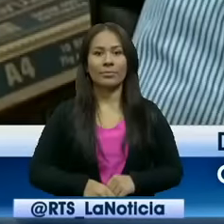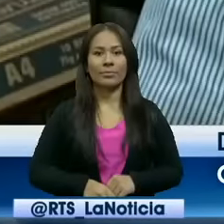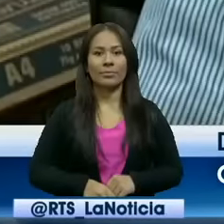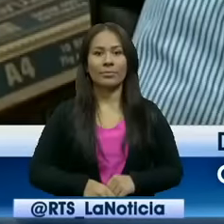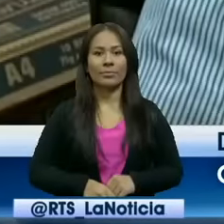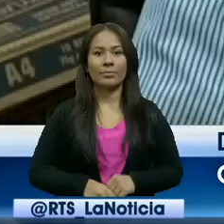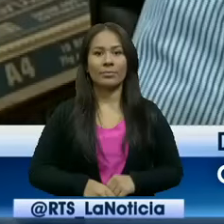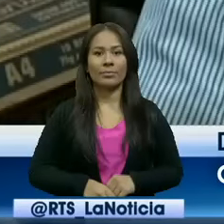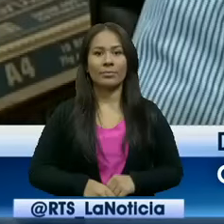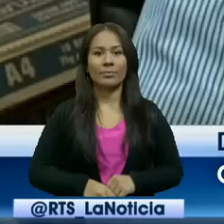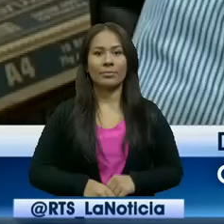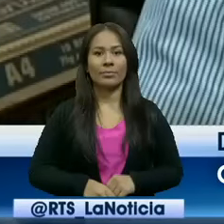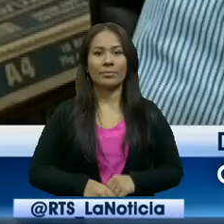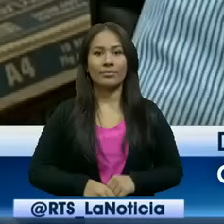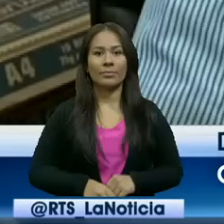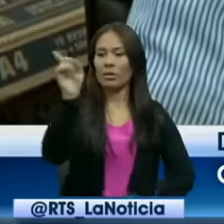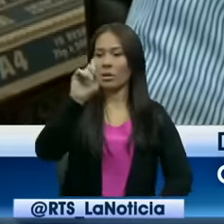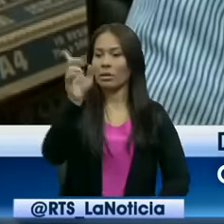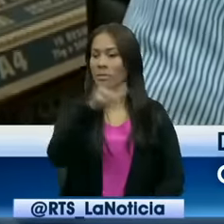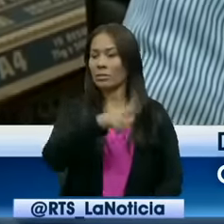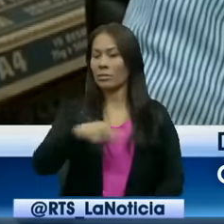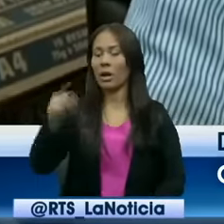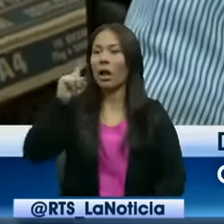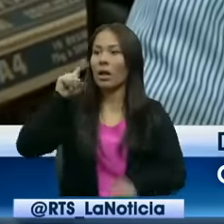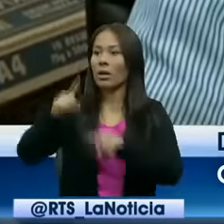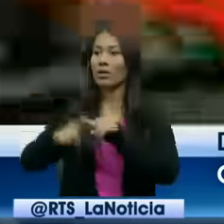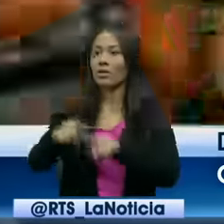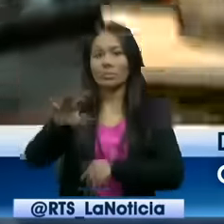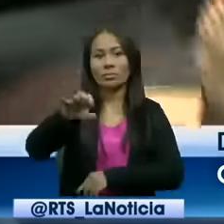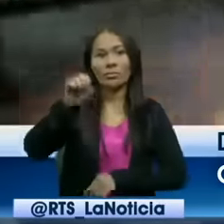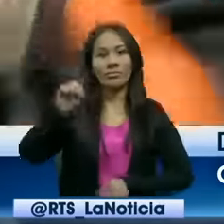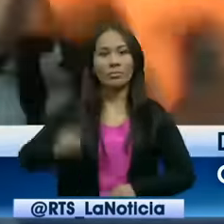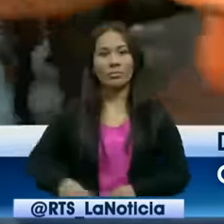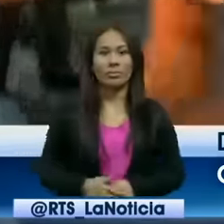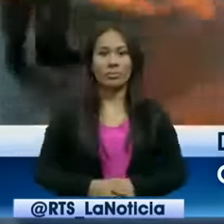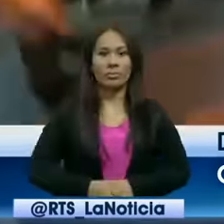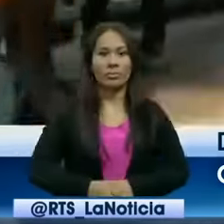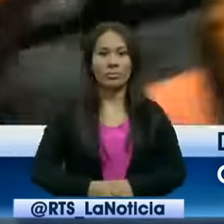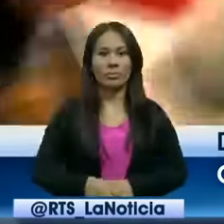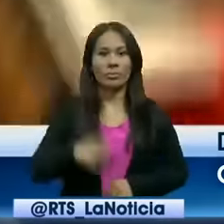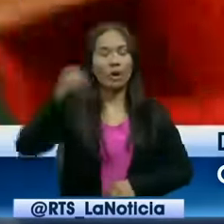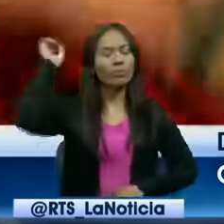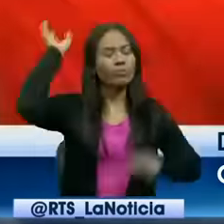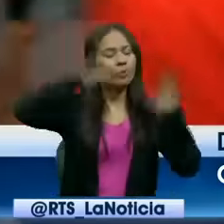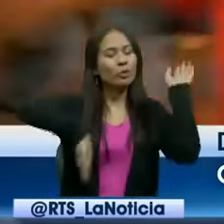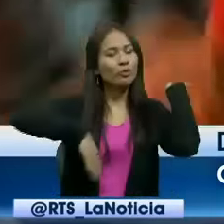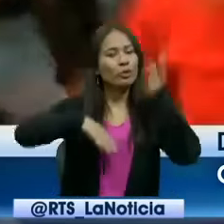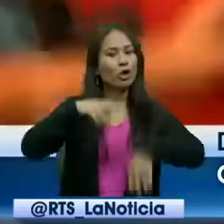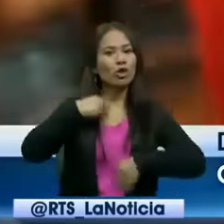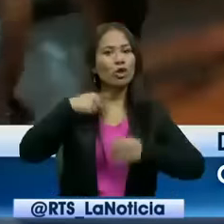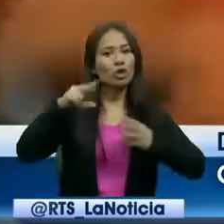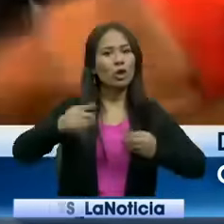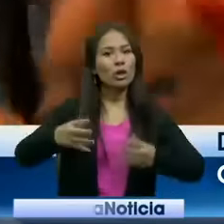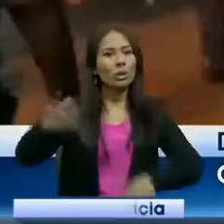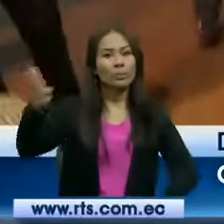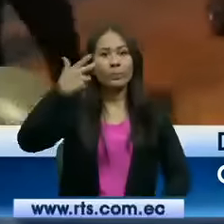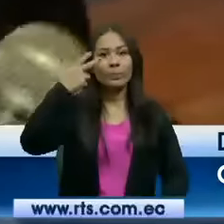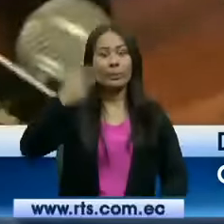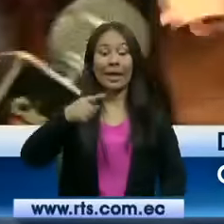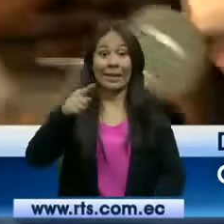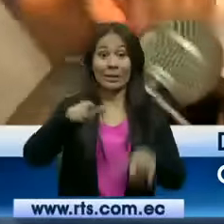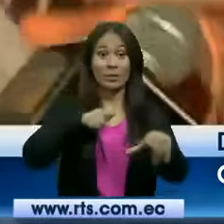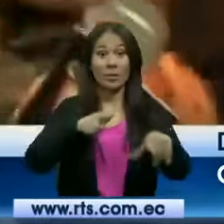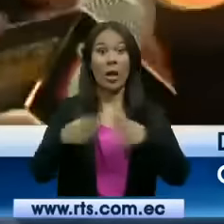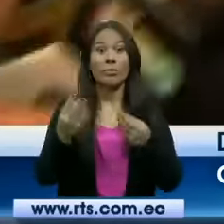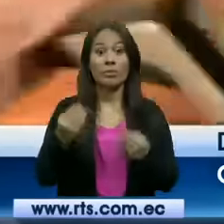ni nadie salga del lugar hasta que se obtenga la orden de allanamiento. No me toque la cámara, no me toque la cámara. en el sitio durante